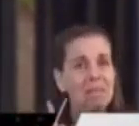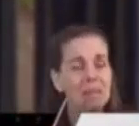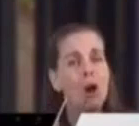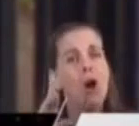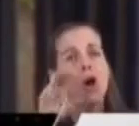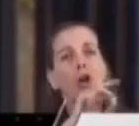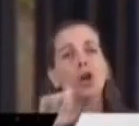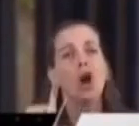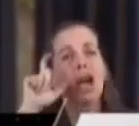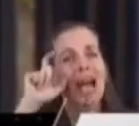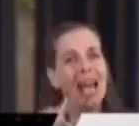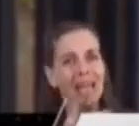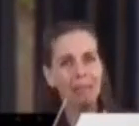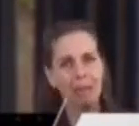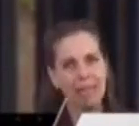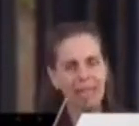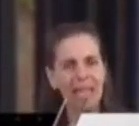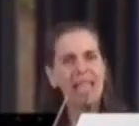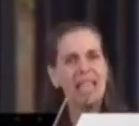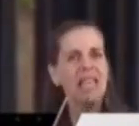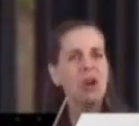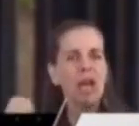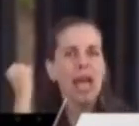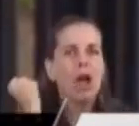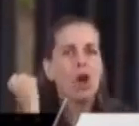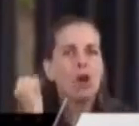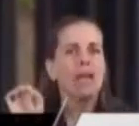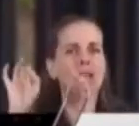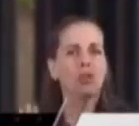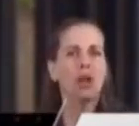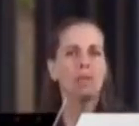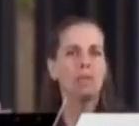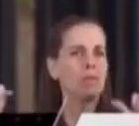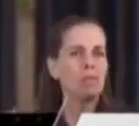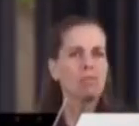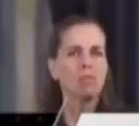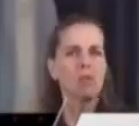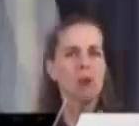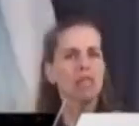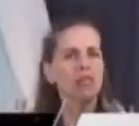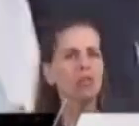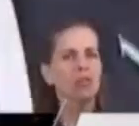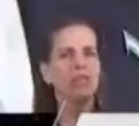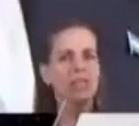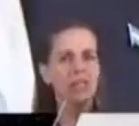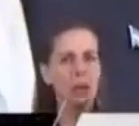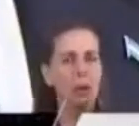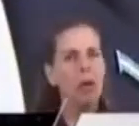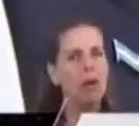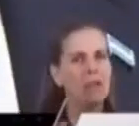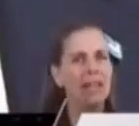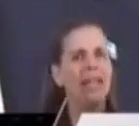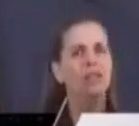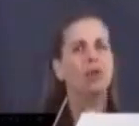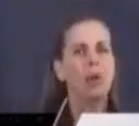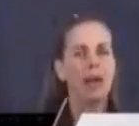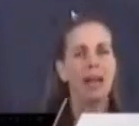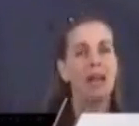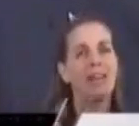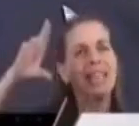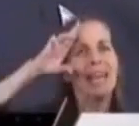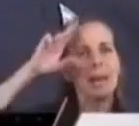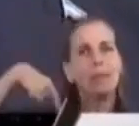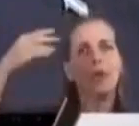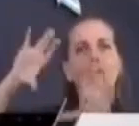roca la economía por sí sola no alcanza no hay soberanía no hay respeto internacional por nuestros intereses si la